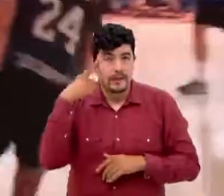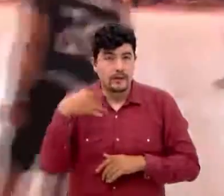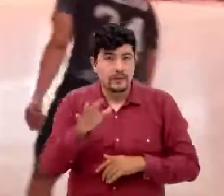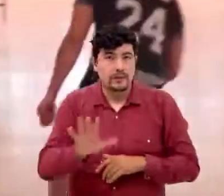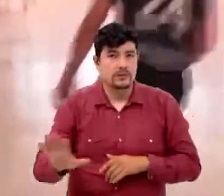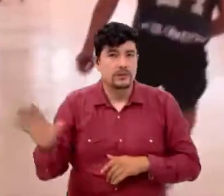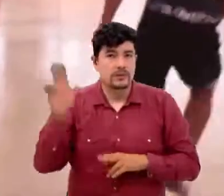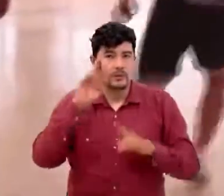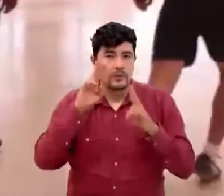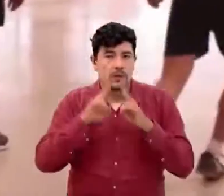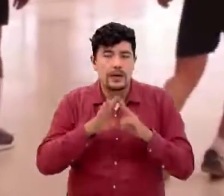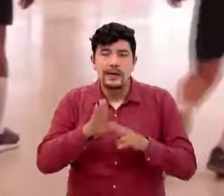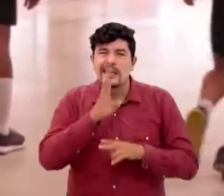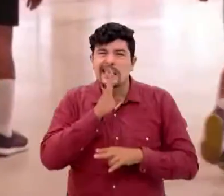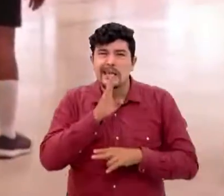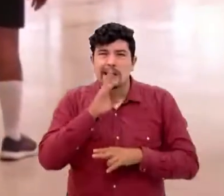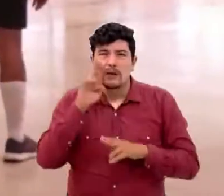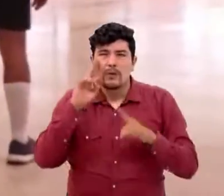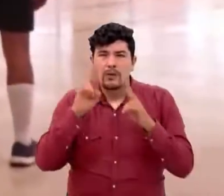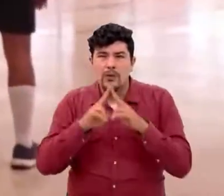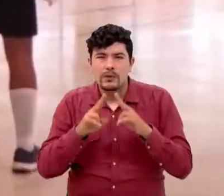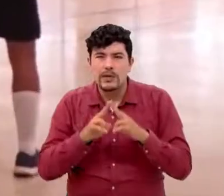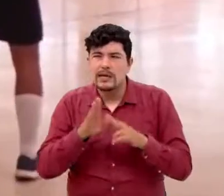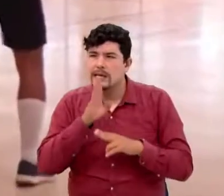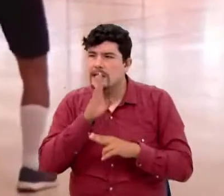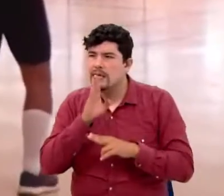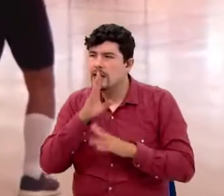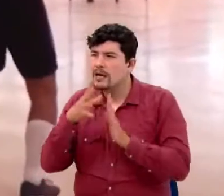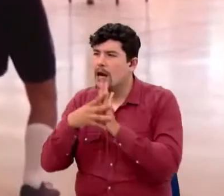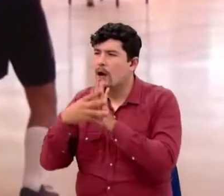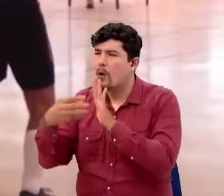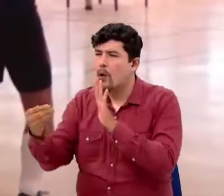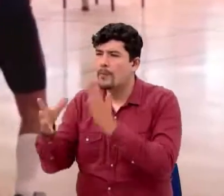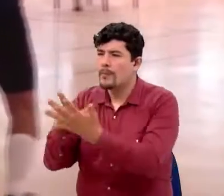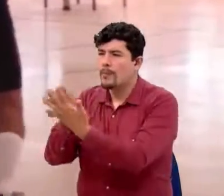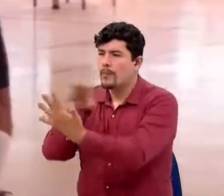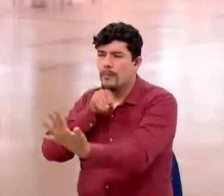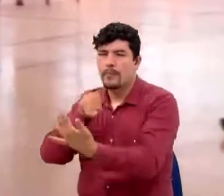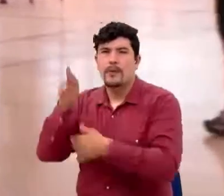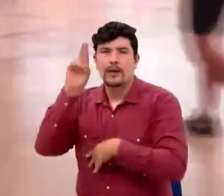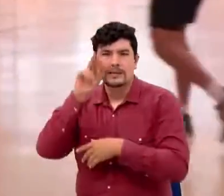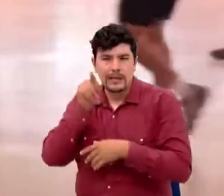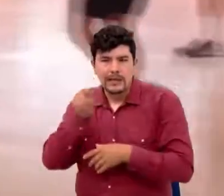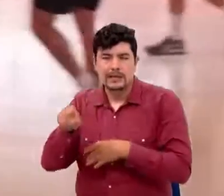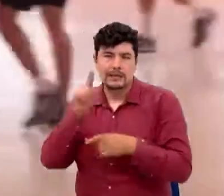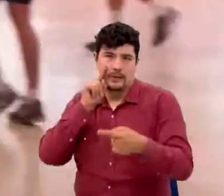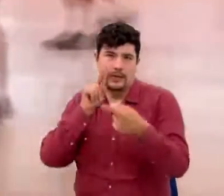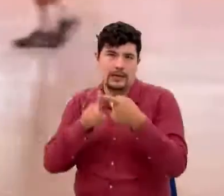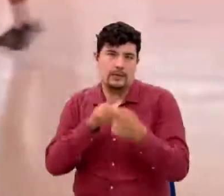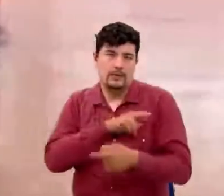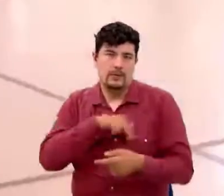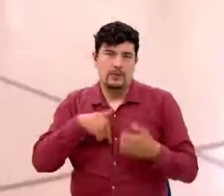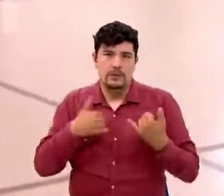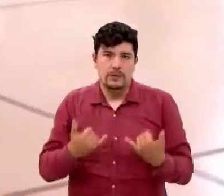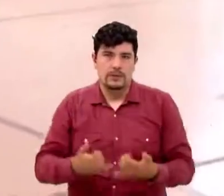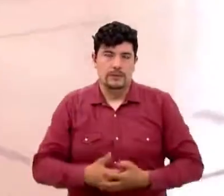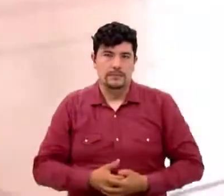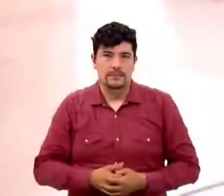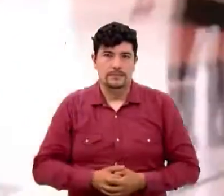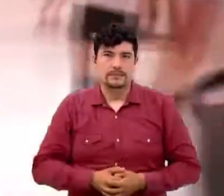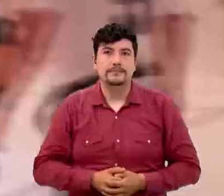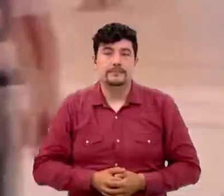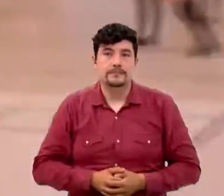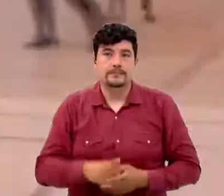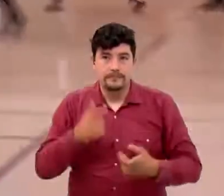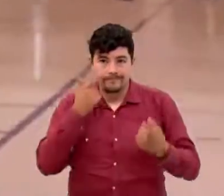mirar, tengan a quien seguir, tengan a quien emular. Entonces ese es como el objetivo que tenemos nosotros. Con este